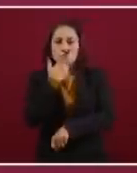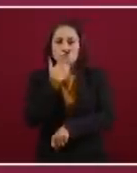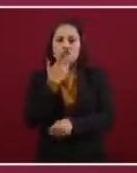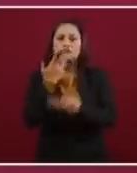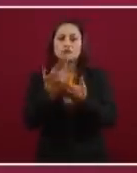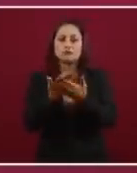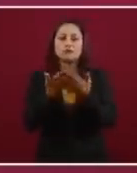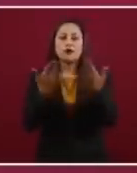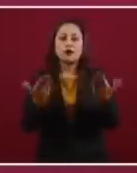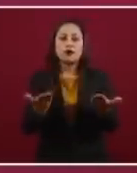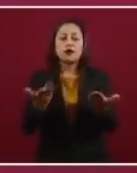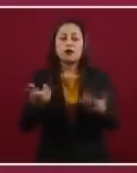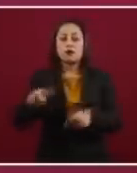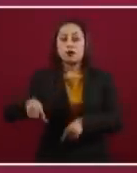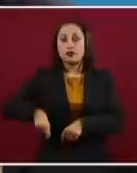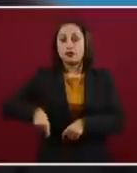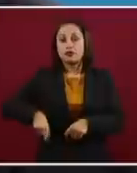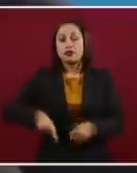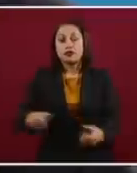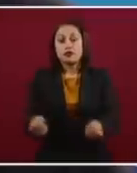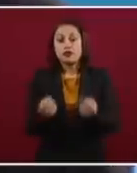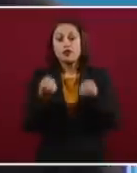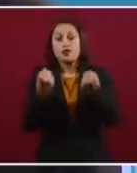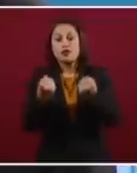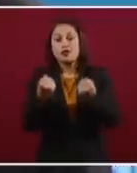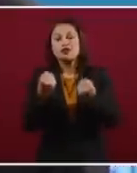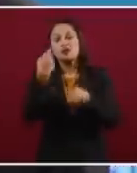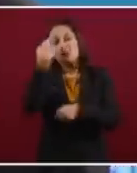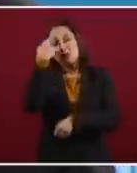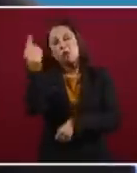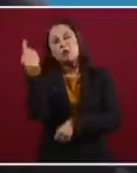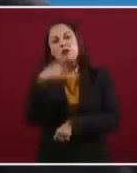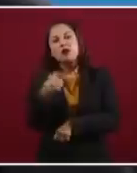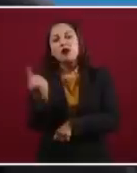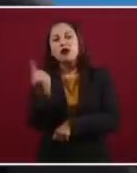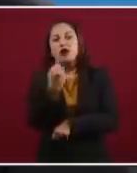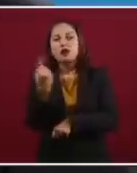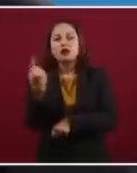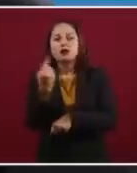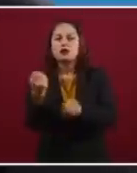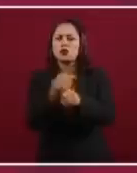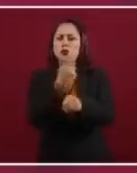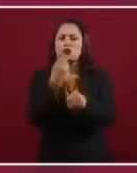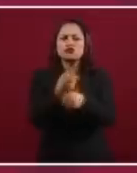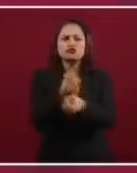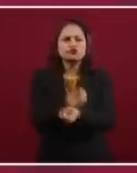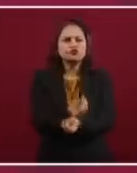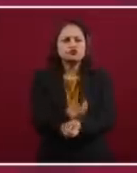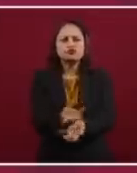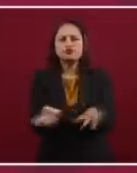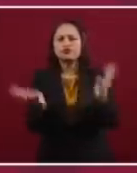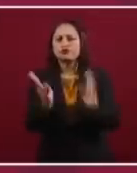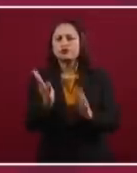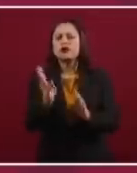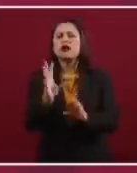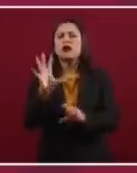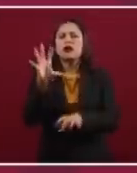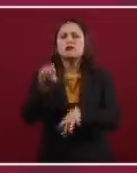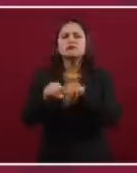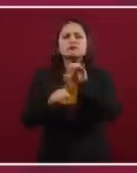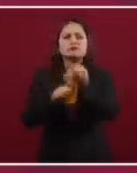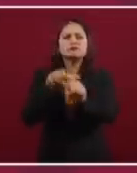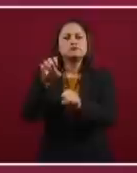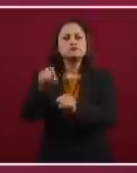de bienestar es una fuerza de abrir oportunidades para recuperar este país